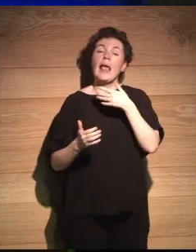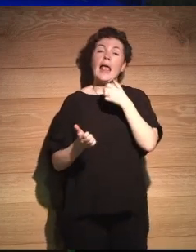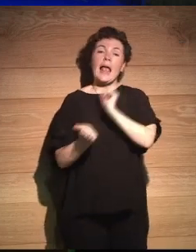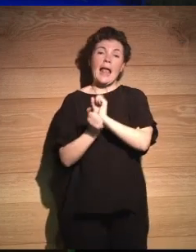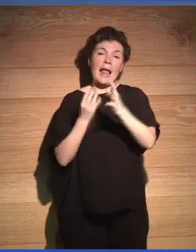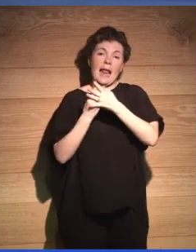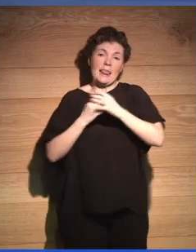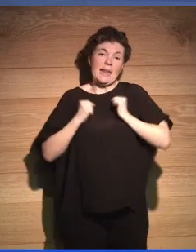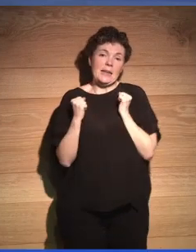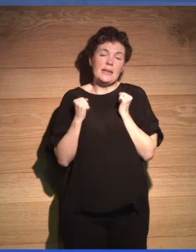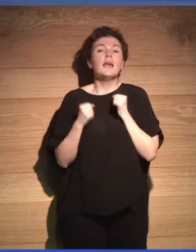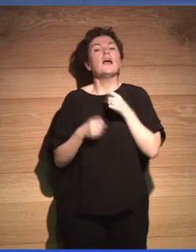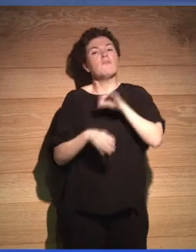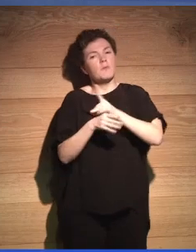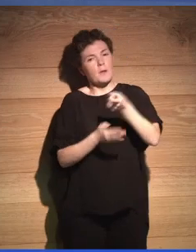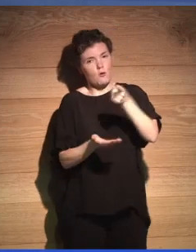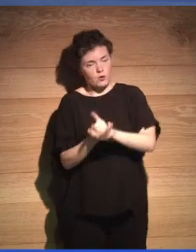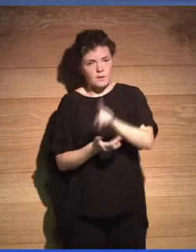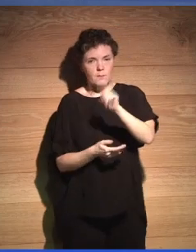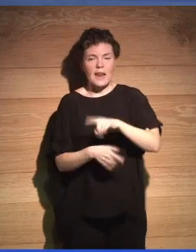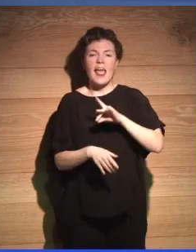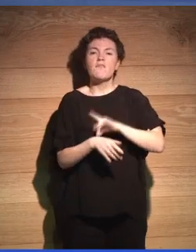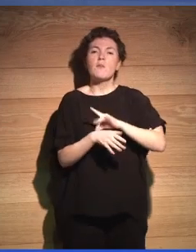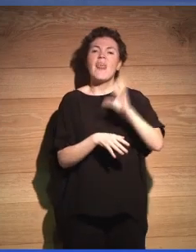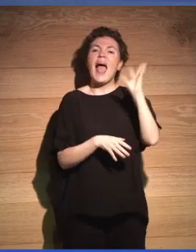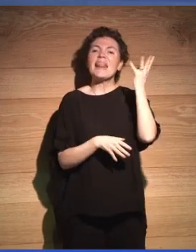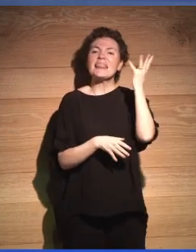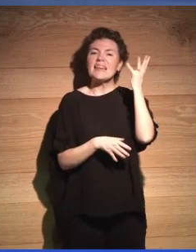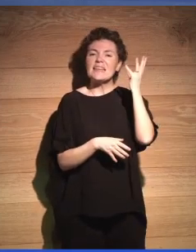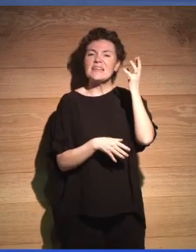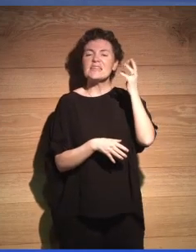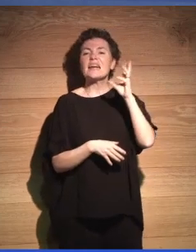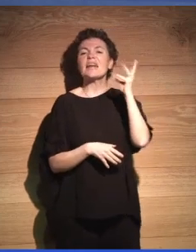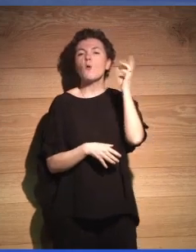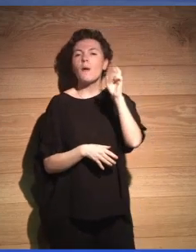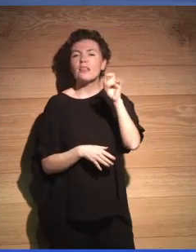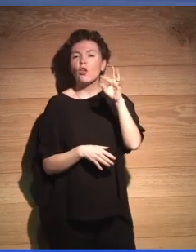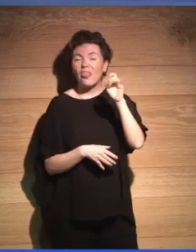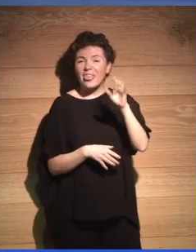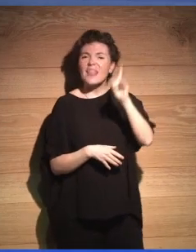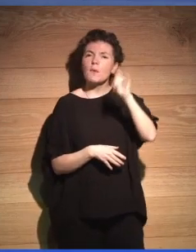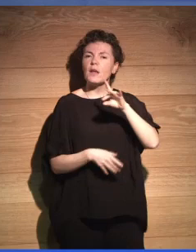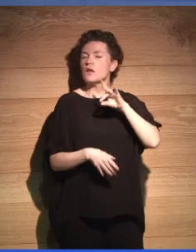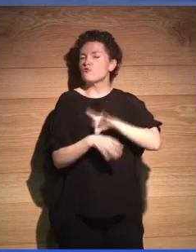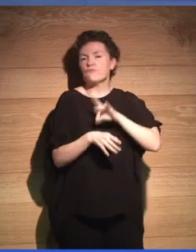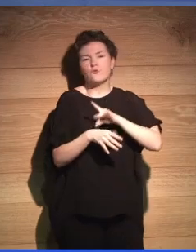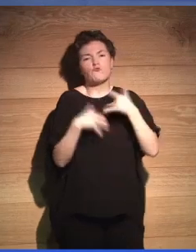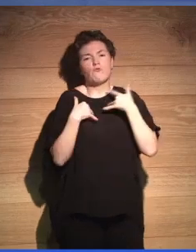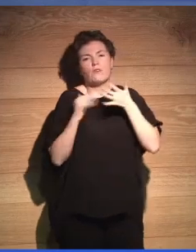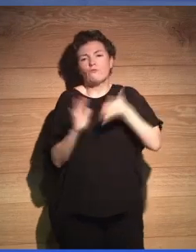cayó enferma, esta vez de una artritis reumatoide que también, de la que sufrió también durante el resto de su